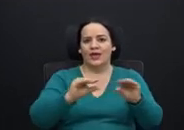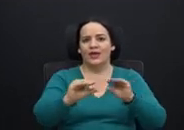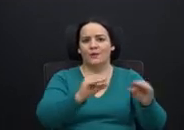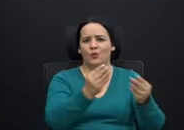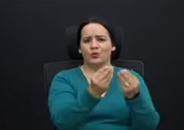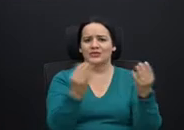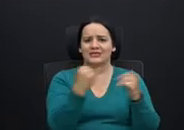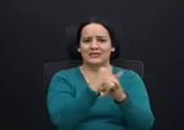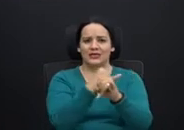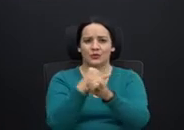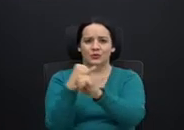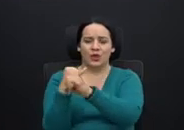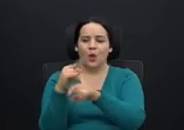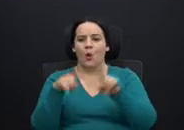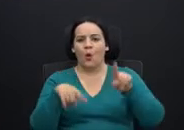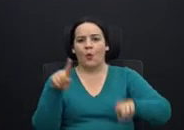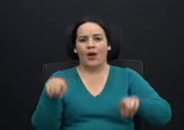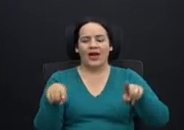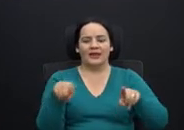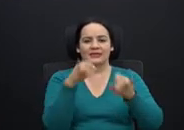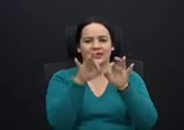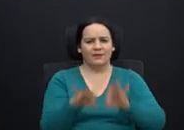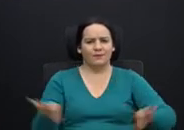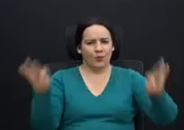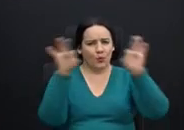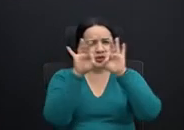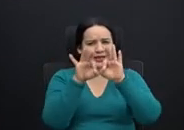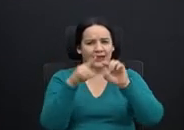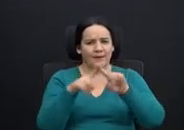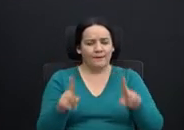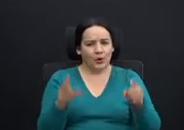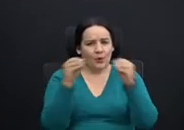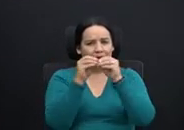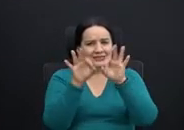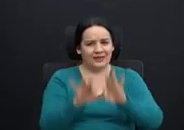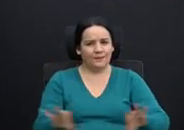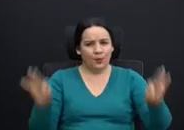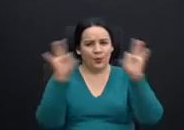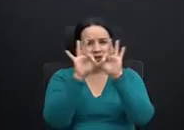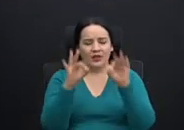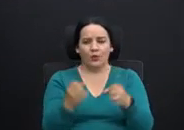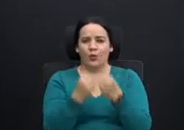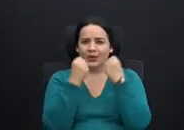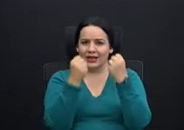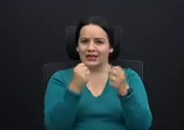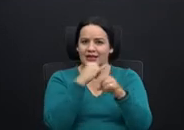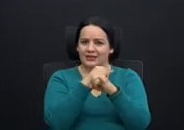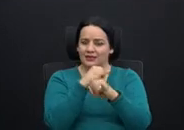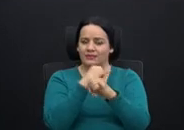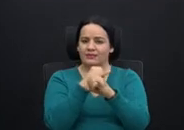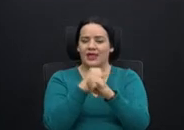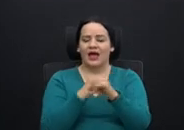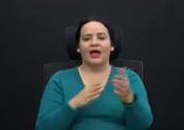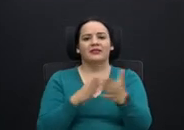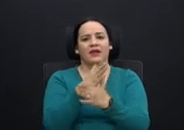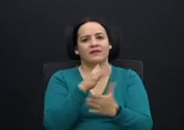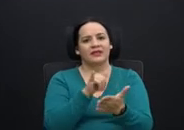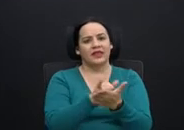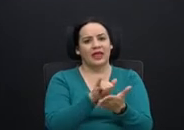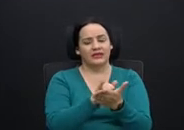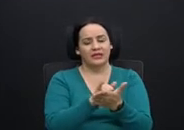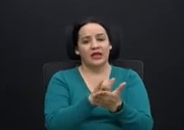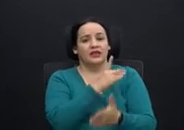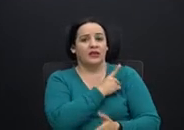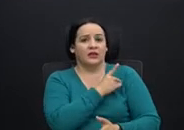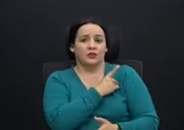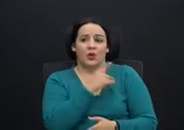instituciones o áreas importantes, pero lo más importante es fortalecer la institucionalidad a través de esta Dirección de Geología y